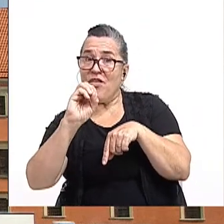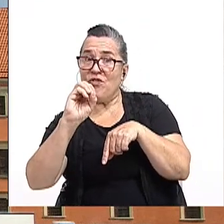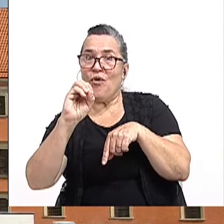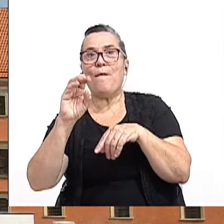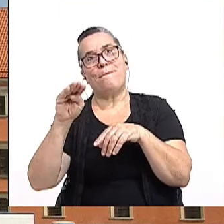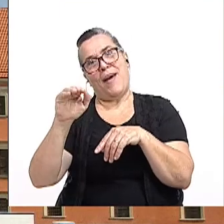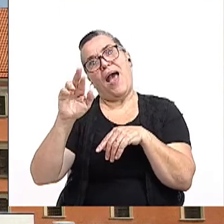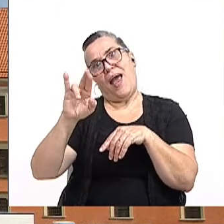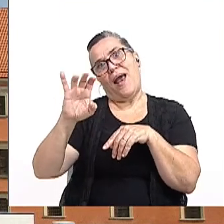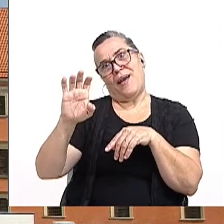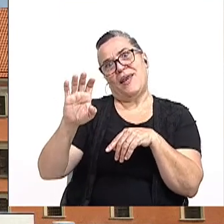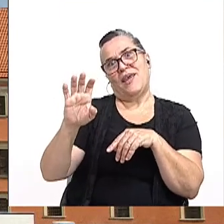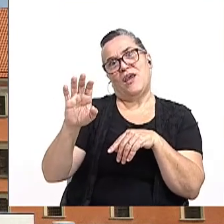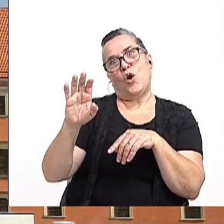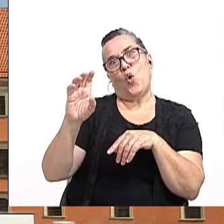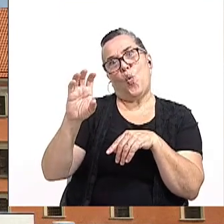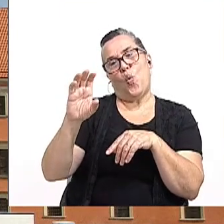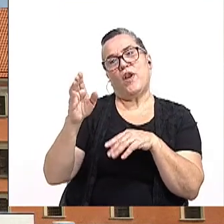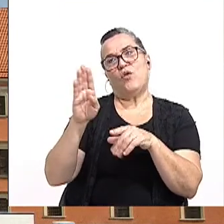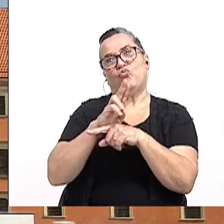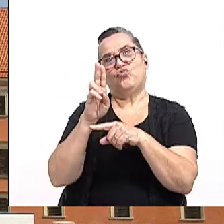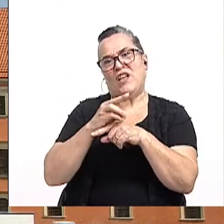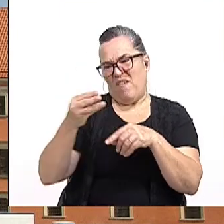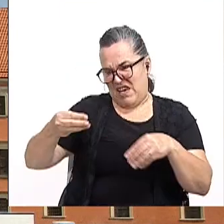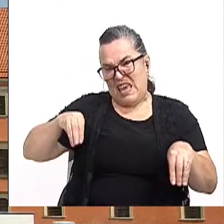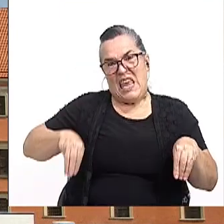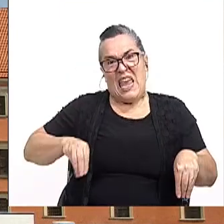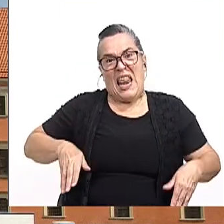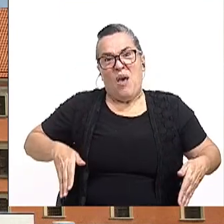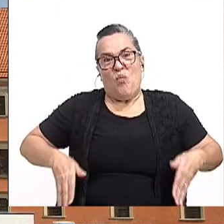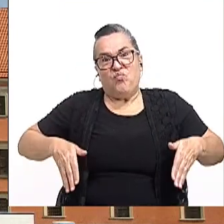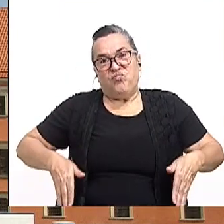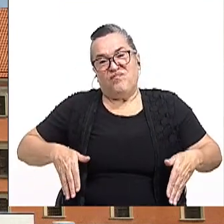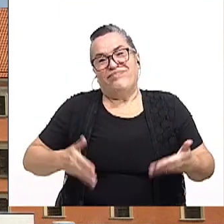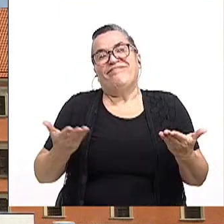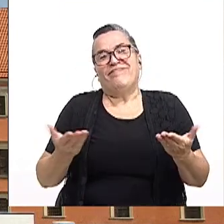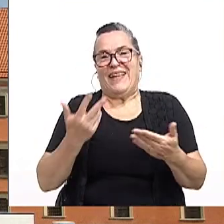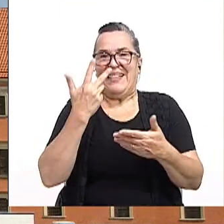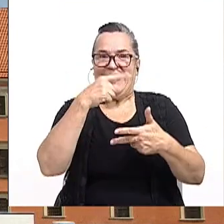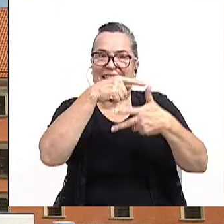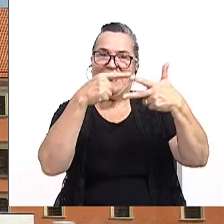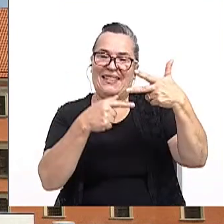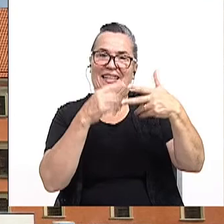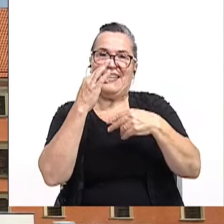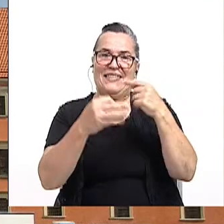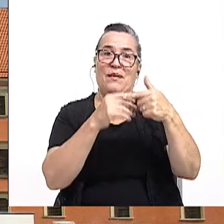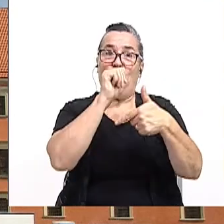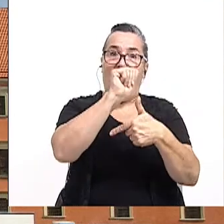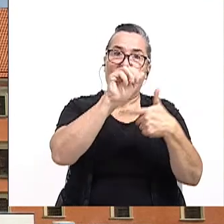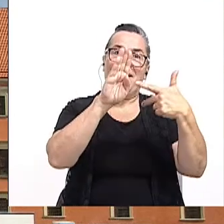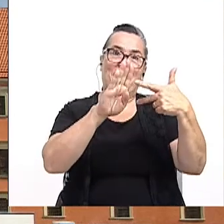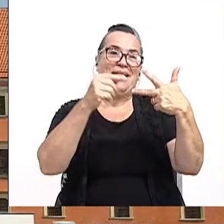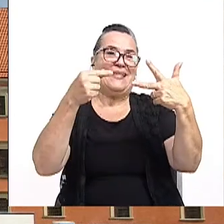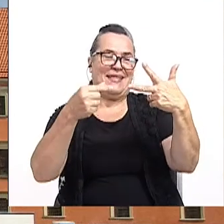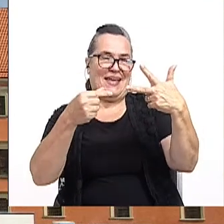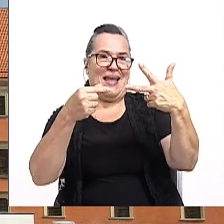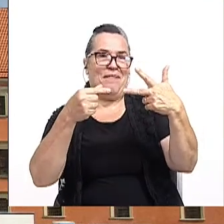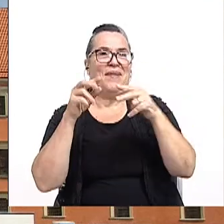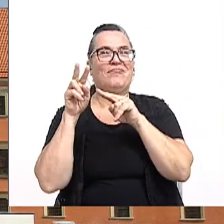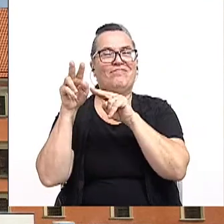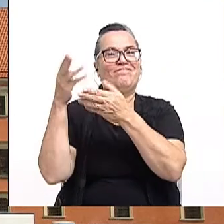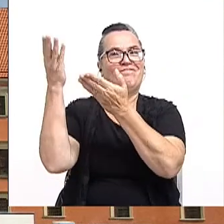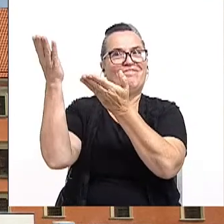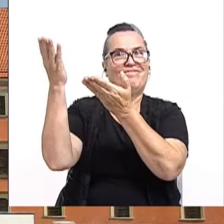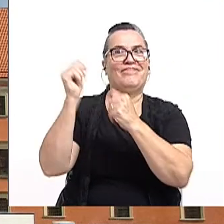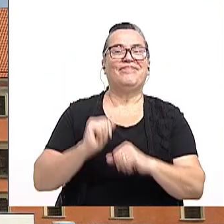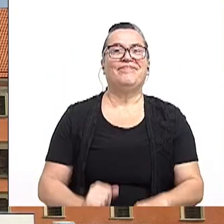Curie también, que lo acumulaba hasta en sus bolsillos, los tres tipos de radiaciones, alfa, beta y gamma.